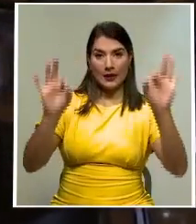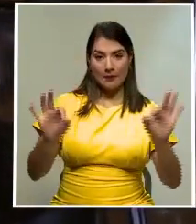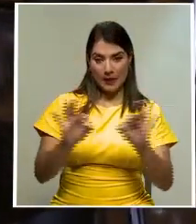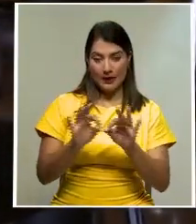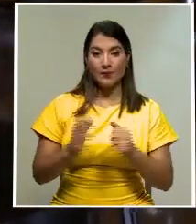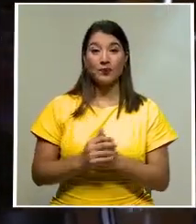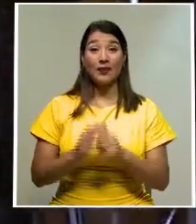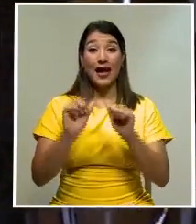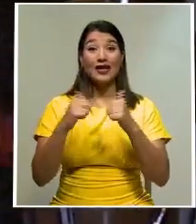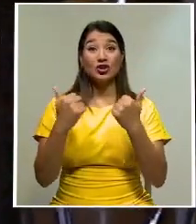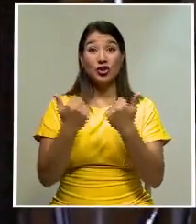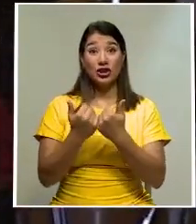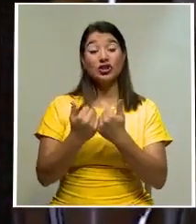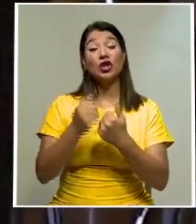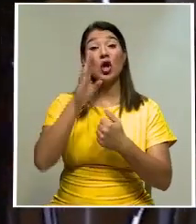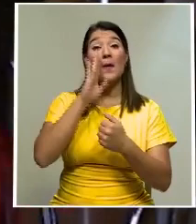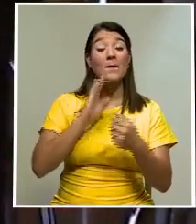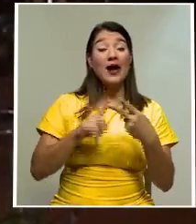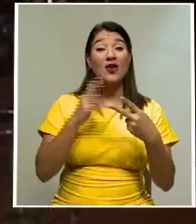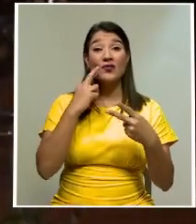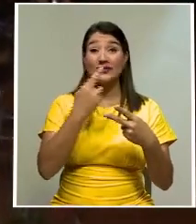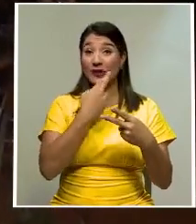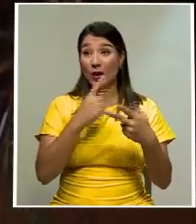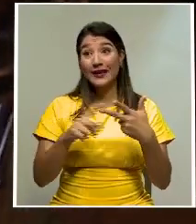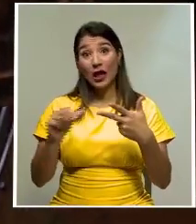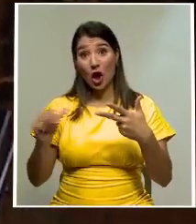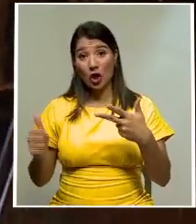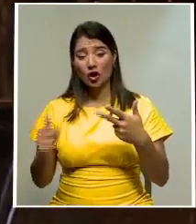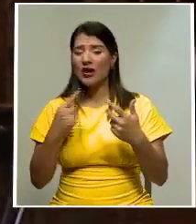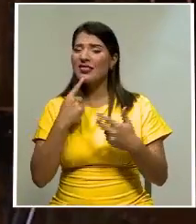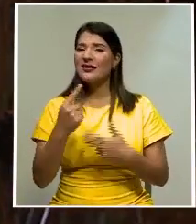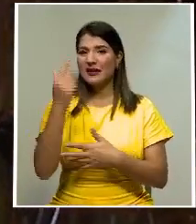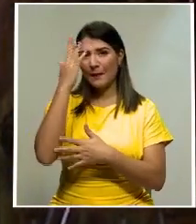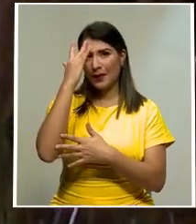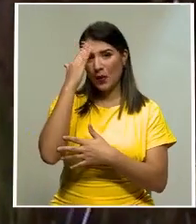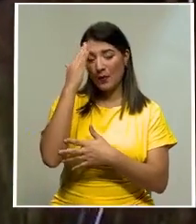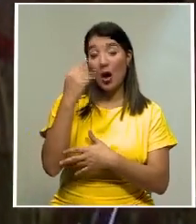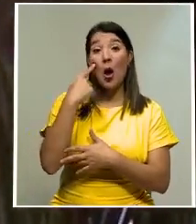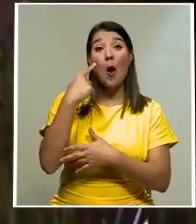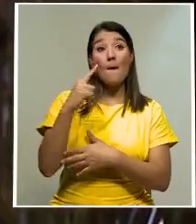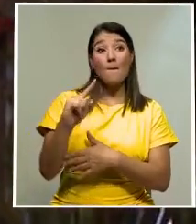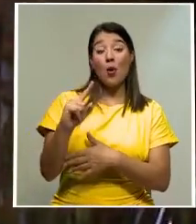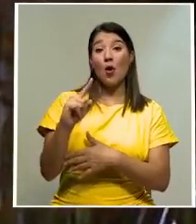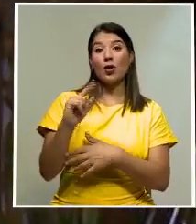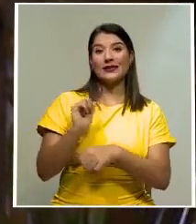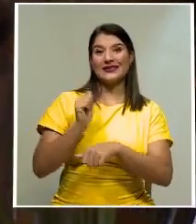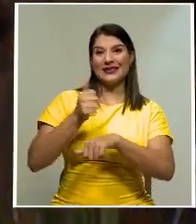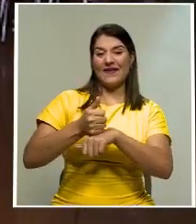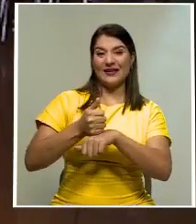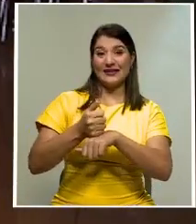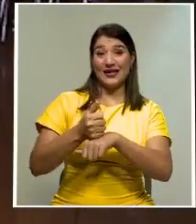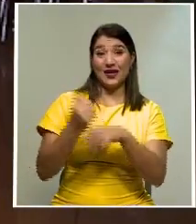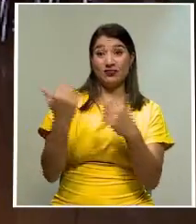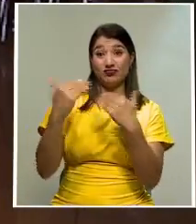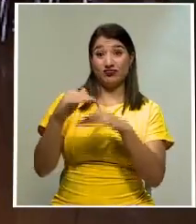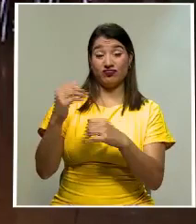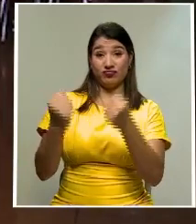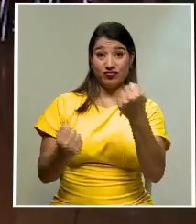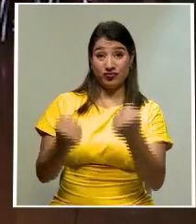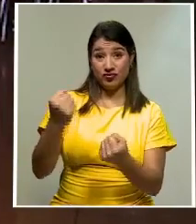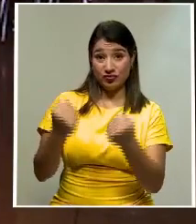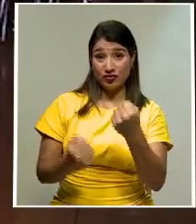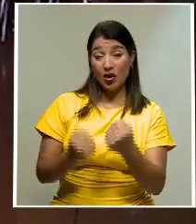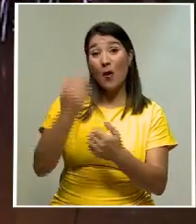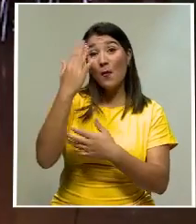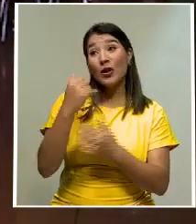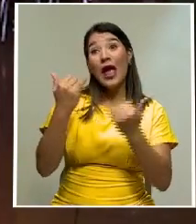parte, la Asociación de Bares, Restaurantes y Afines mostraron su preocupación principalmente ante la restricción vehicular, debido a que el cierre del local